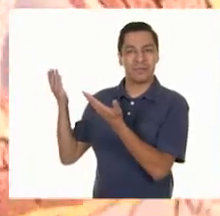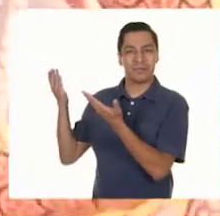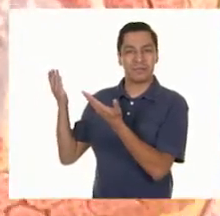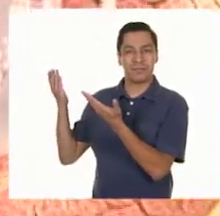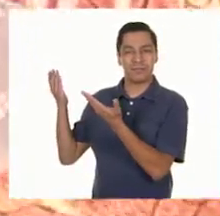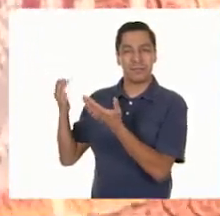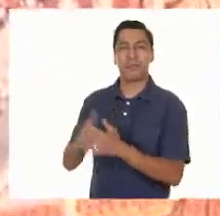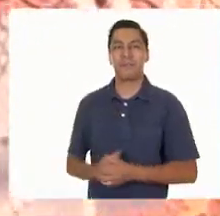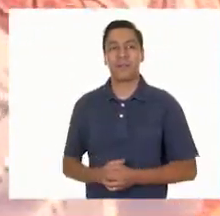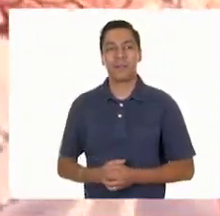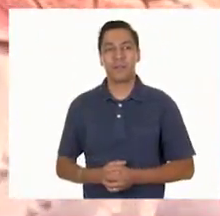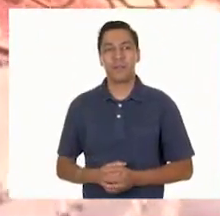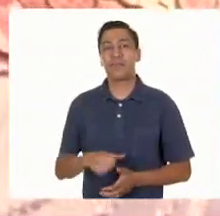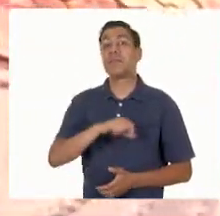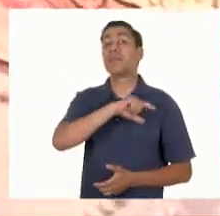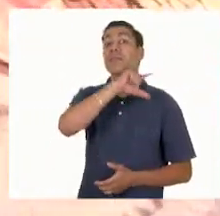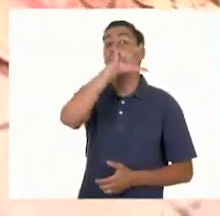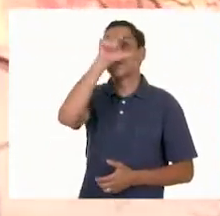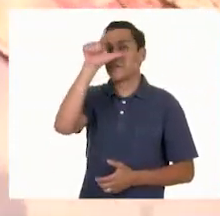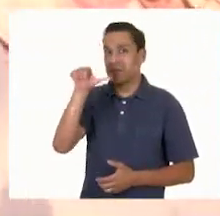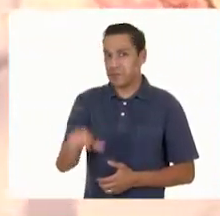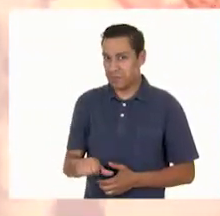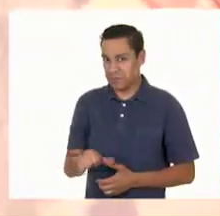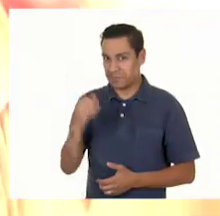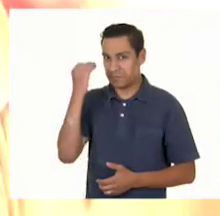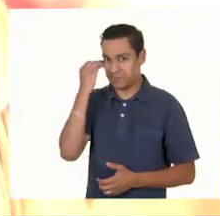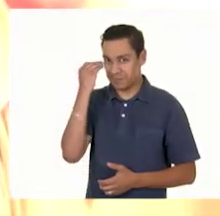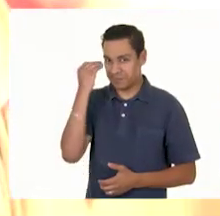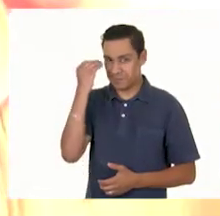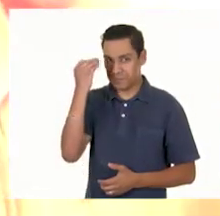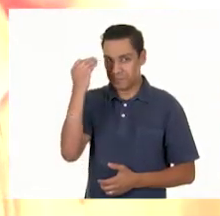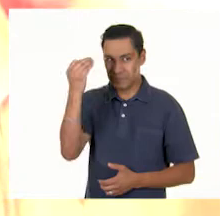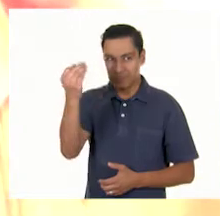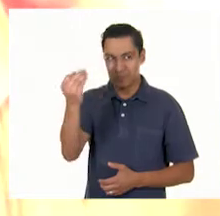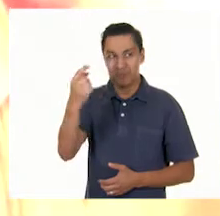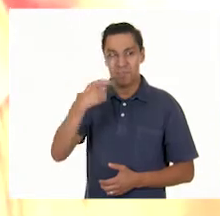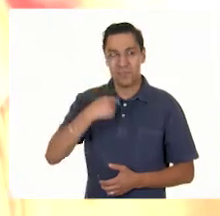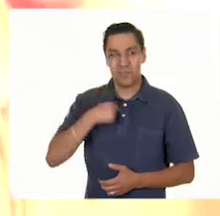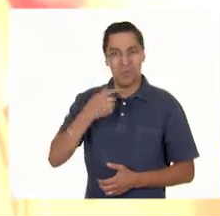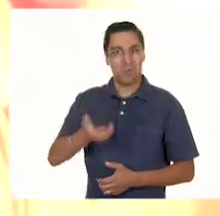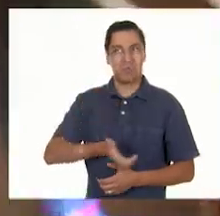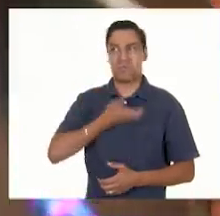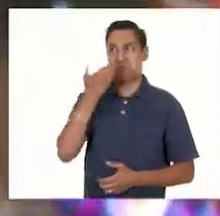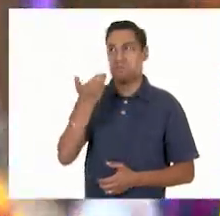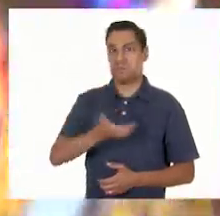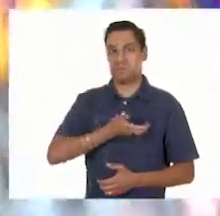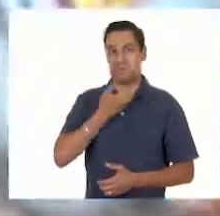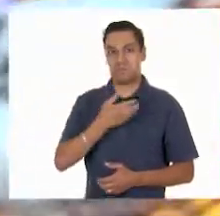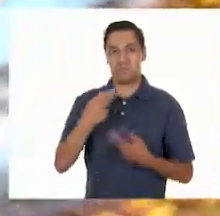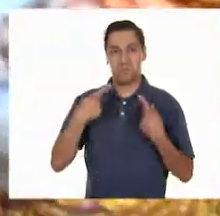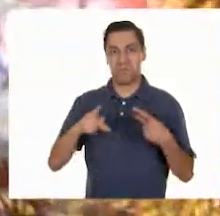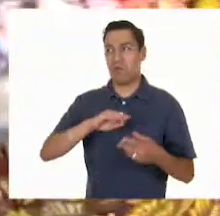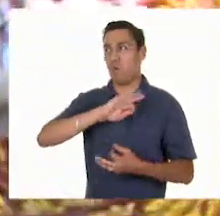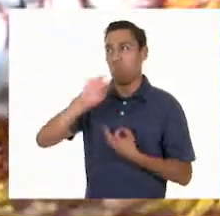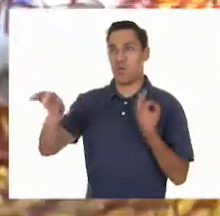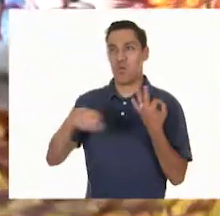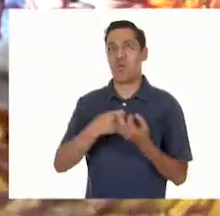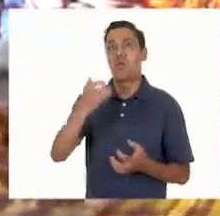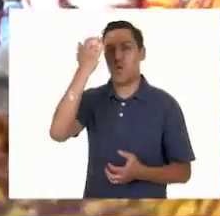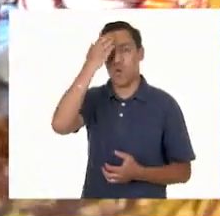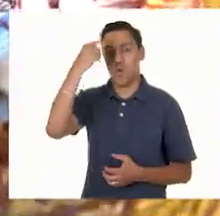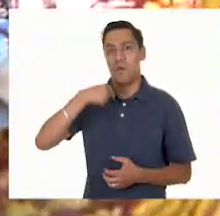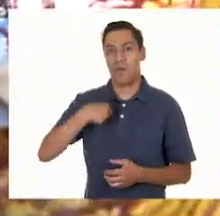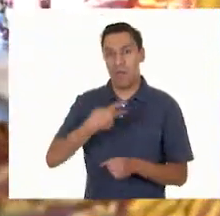y después con él ya no se tiene ya muy conocido ya este me